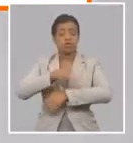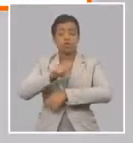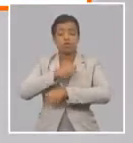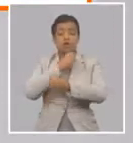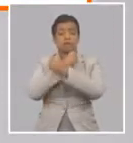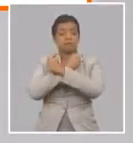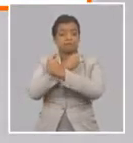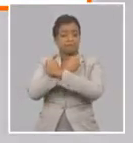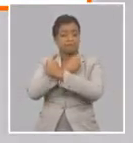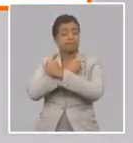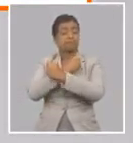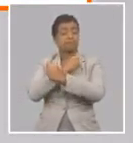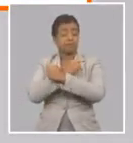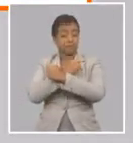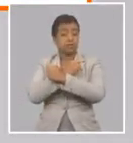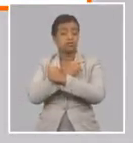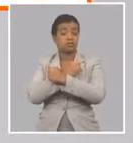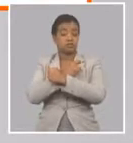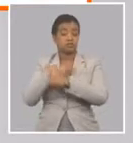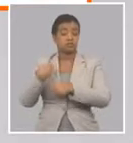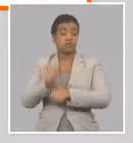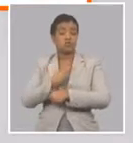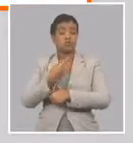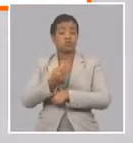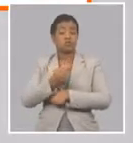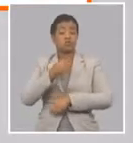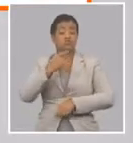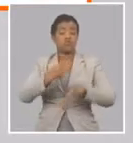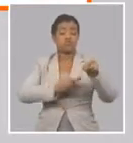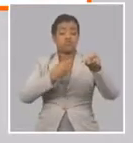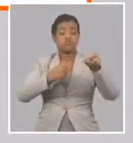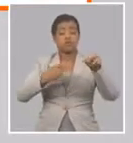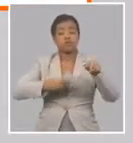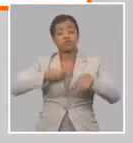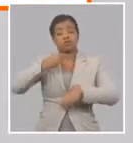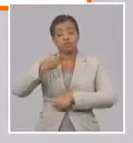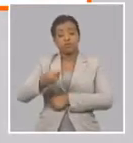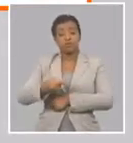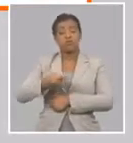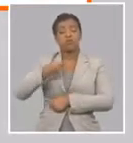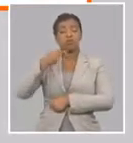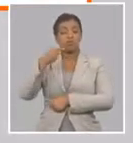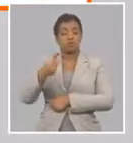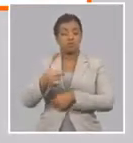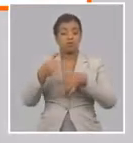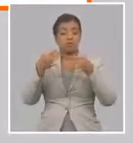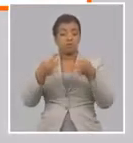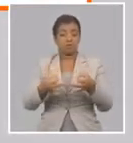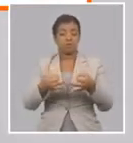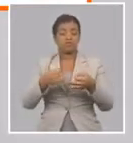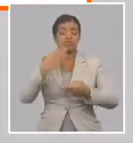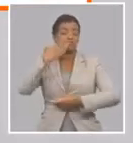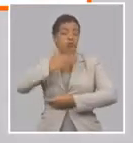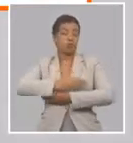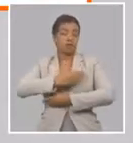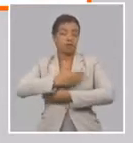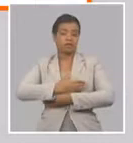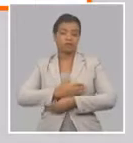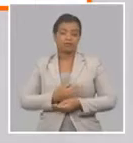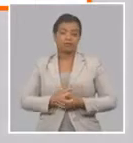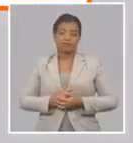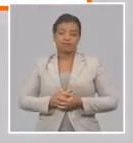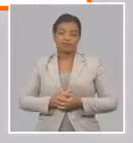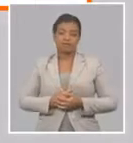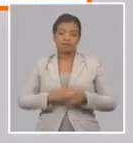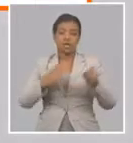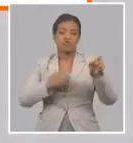de las líneas priorizadas que nosotros enfrentamos día a día en nuestra en nuestros puntos de frontera por lo tanto estamos hablando